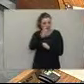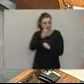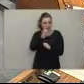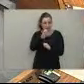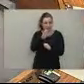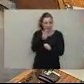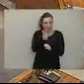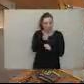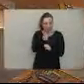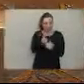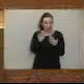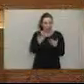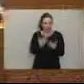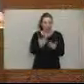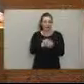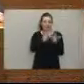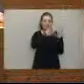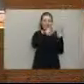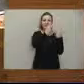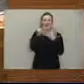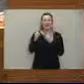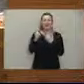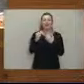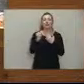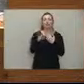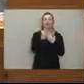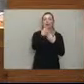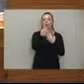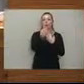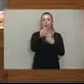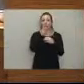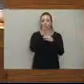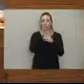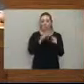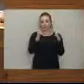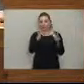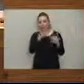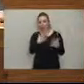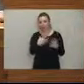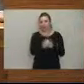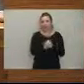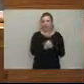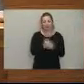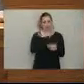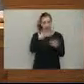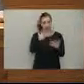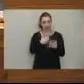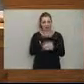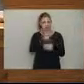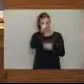Porque uno entre 700, más de 700 parlamentarios no digo nada. Pero bueno, se nota igual. Nada, no se